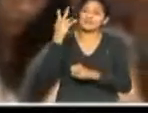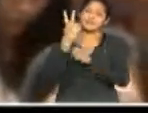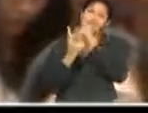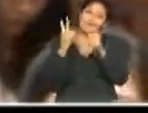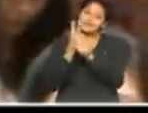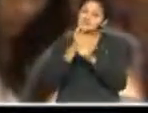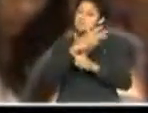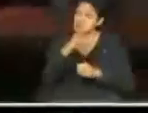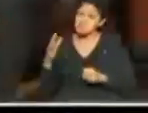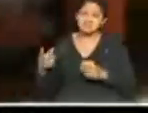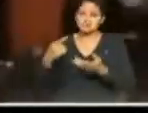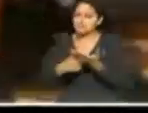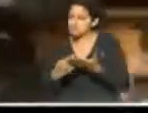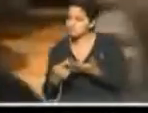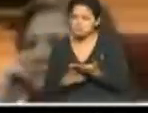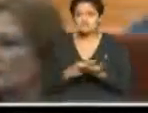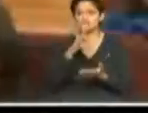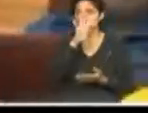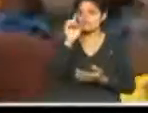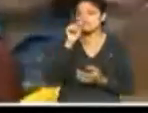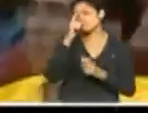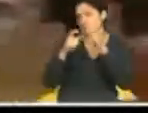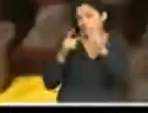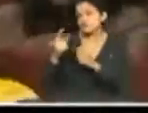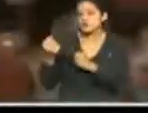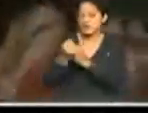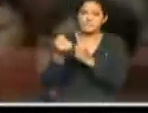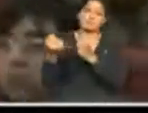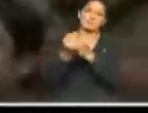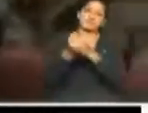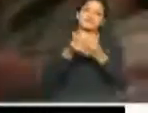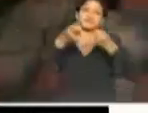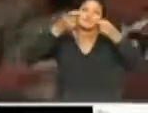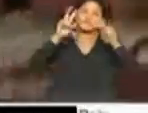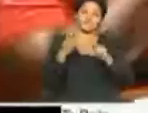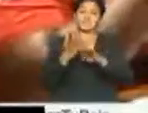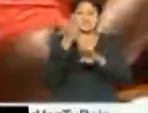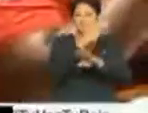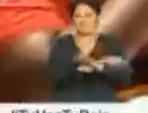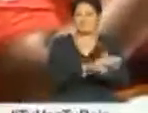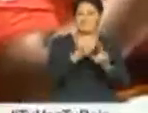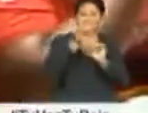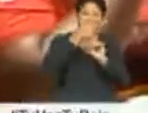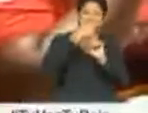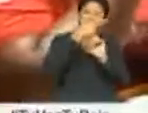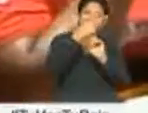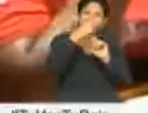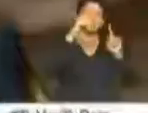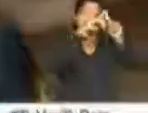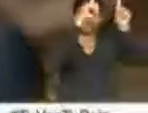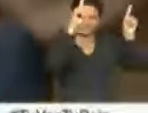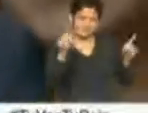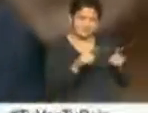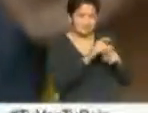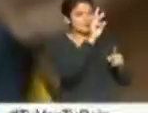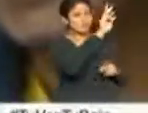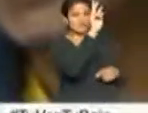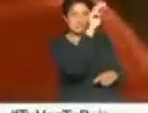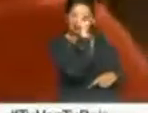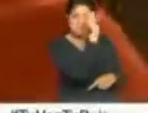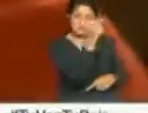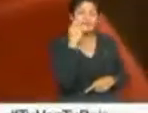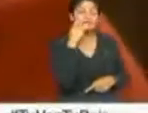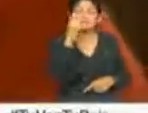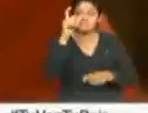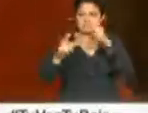4.000 personas contribuyeron a su formulación. Además, mediante un proceso inédito, se utilizó una página web al estilo